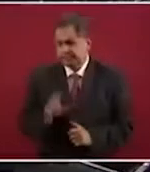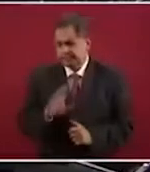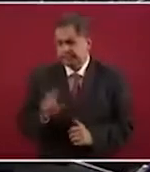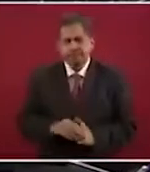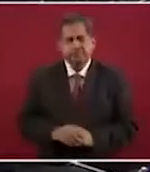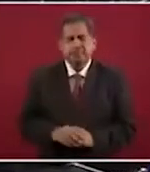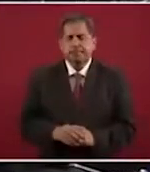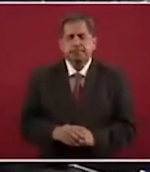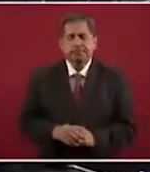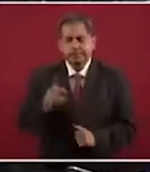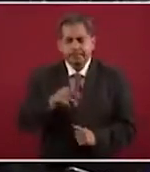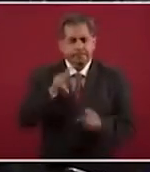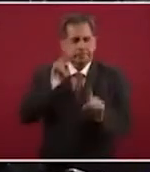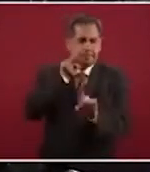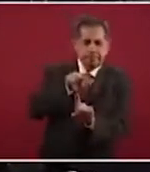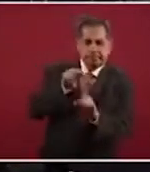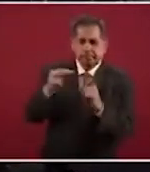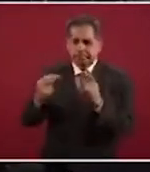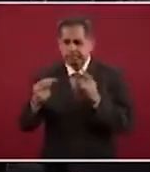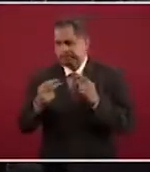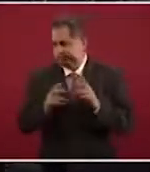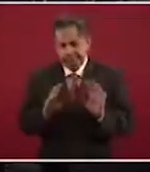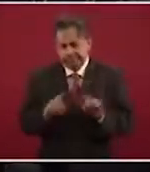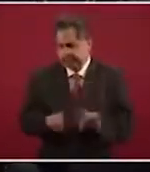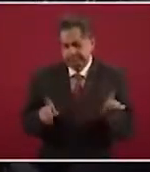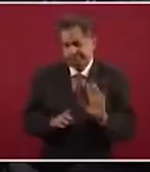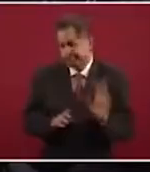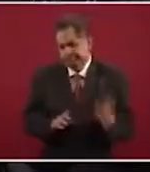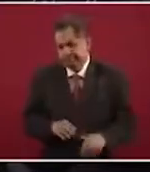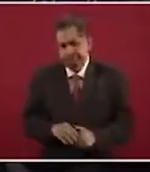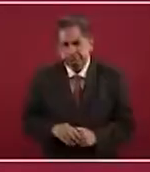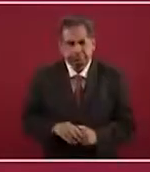son visiones que se tienen, ¿no?